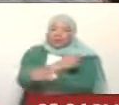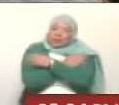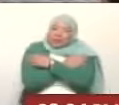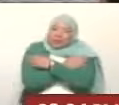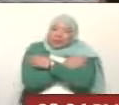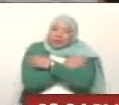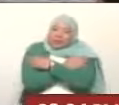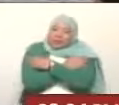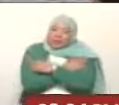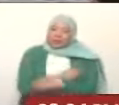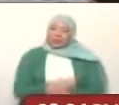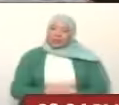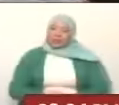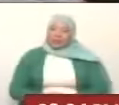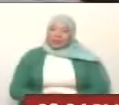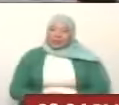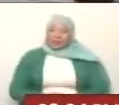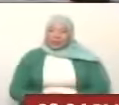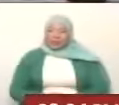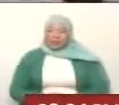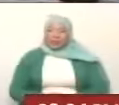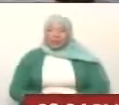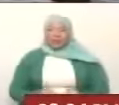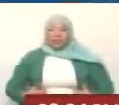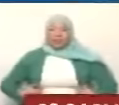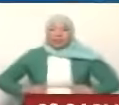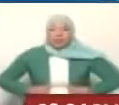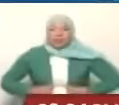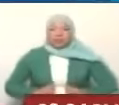vale. Vengan ustedes. Ah.